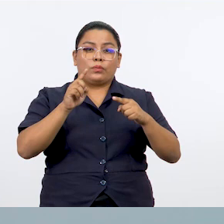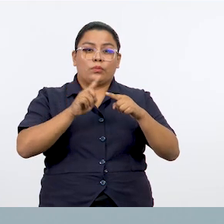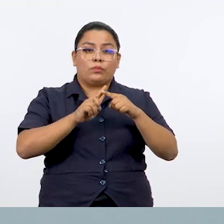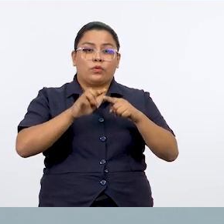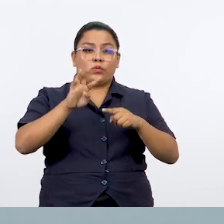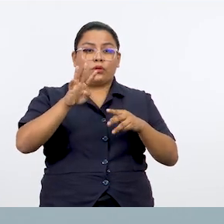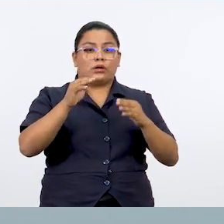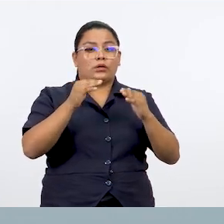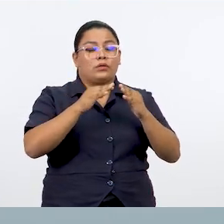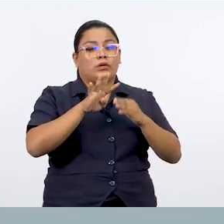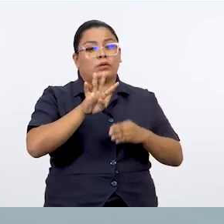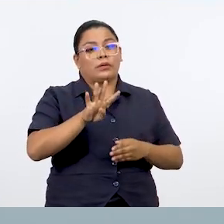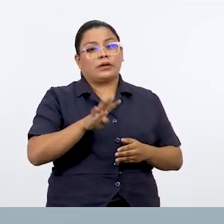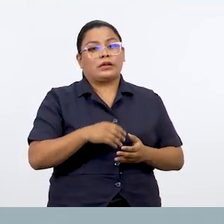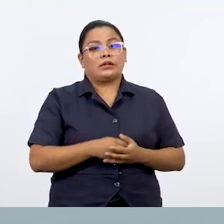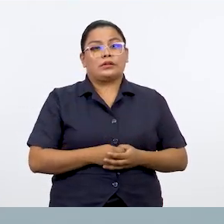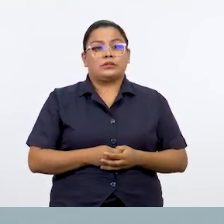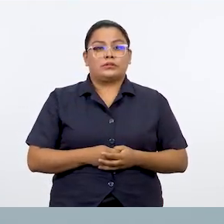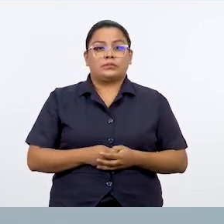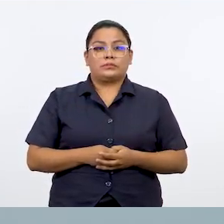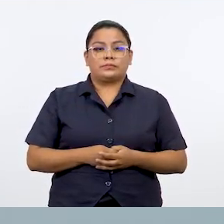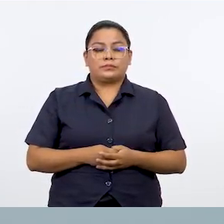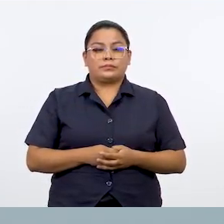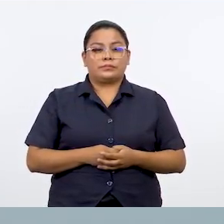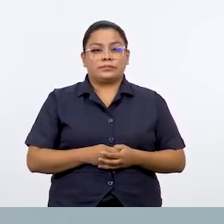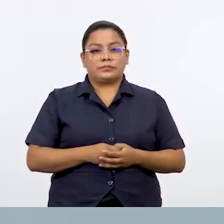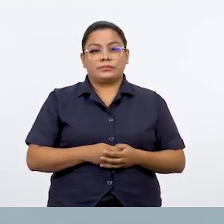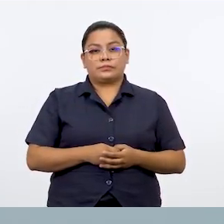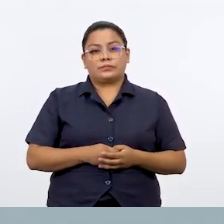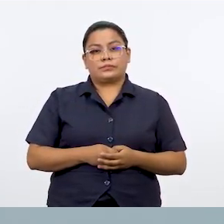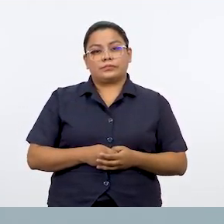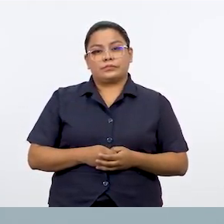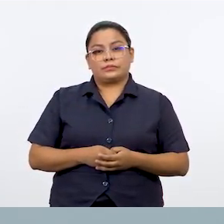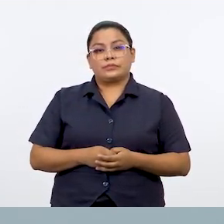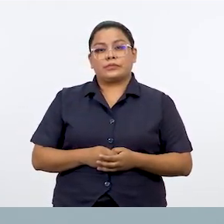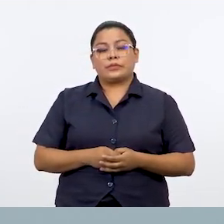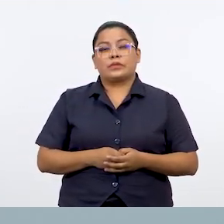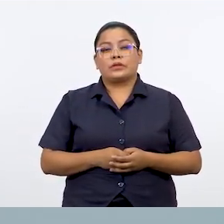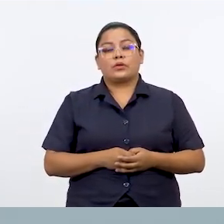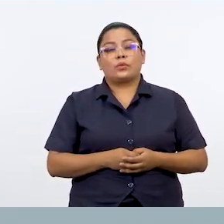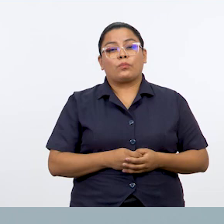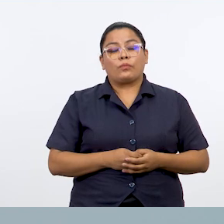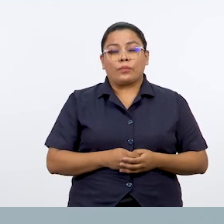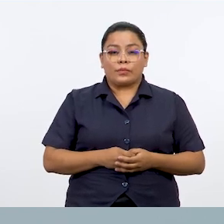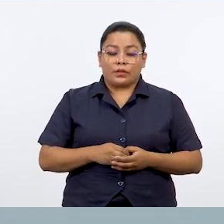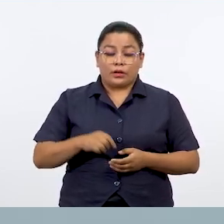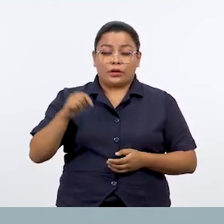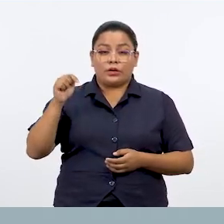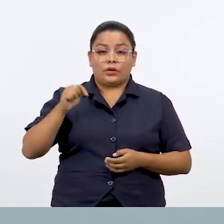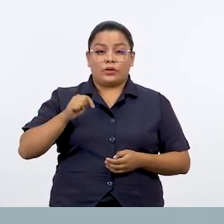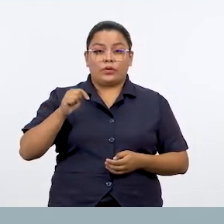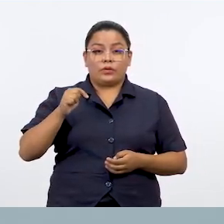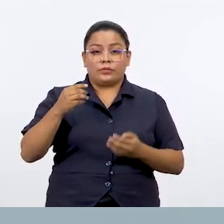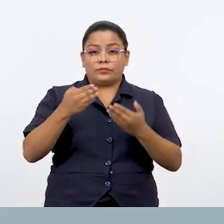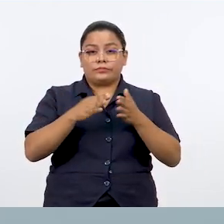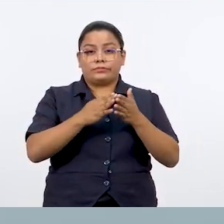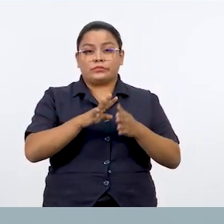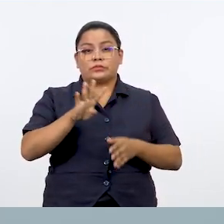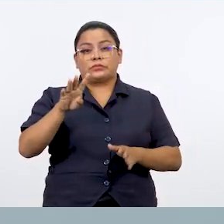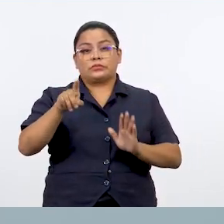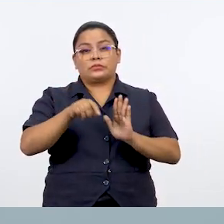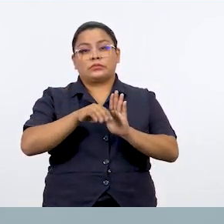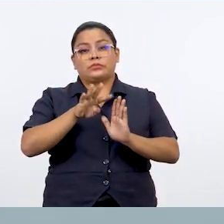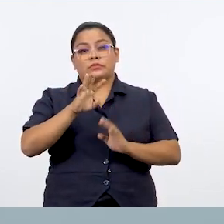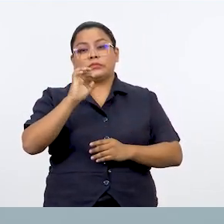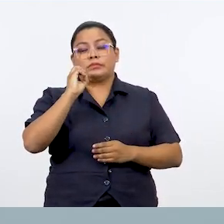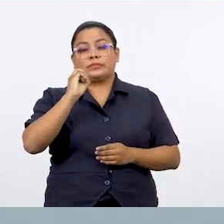4 es 4 y escribimos el producto. Ahora corresponde hacer la diferencia, que en este